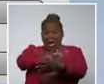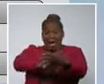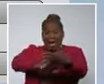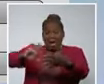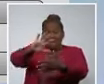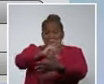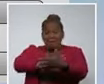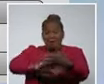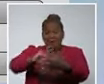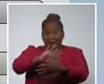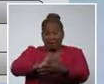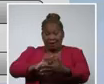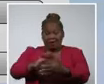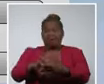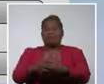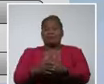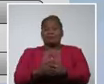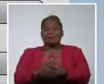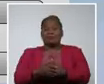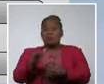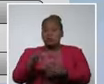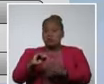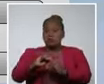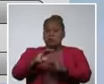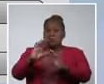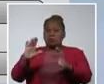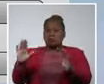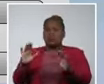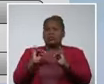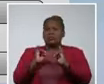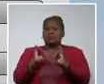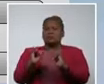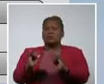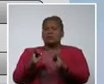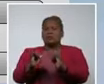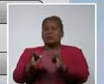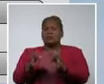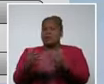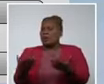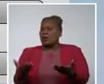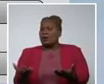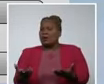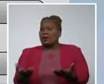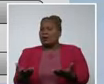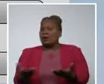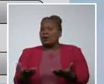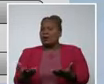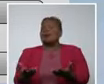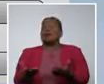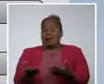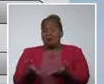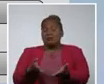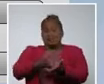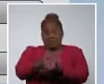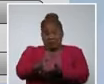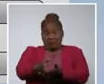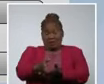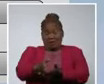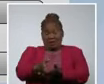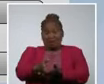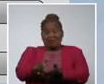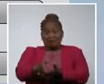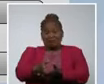de la pandemia, hoy por la mañana en la noticia realmente era que, además de mantenerse como epicentro,